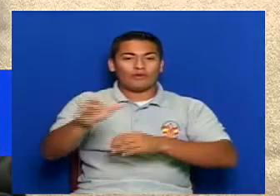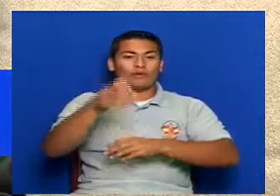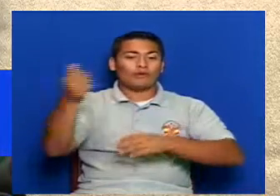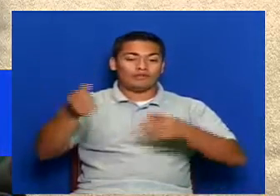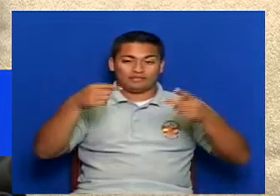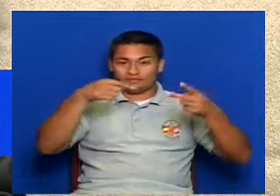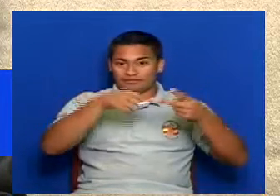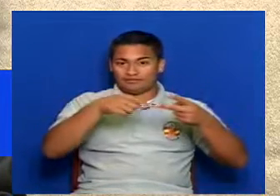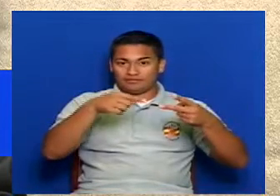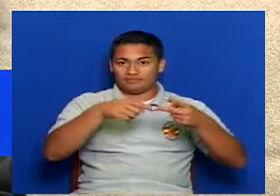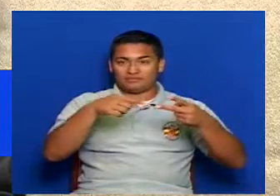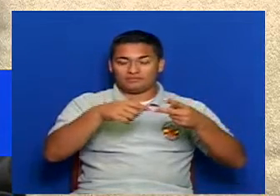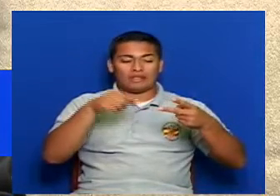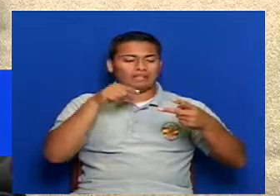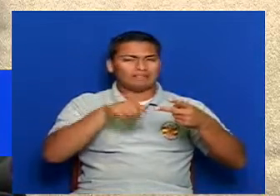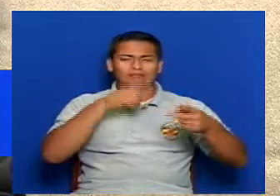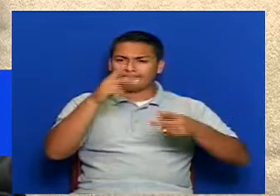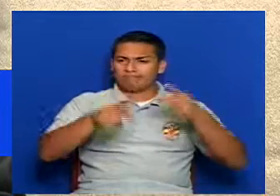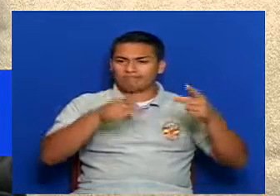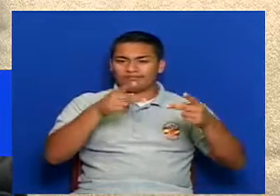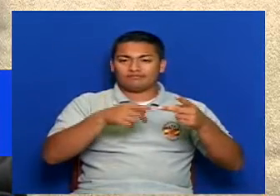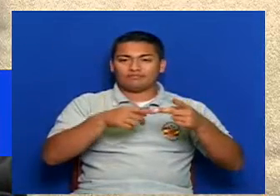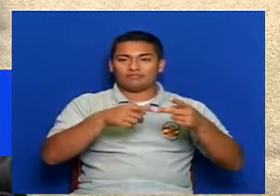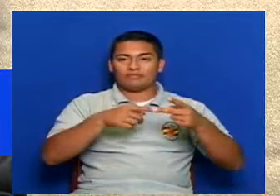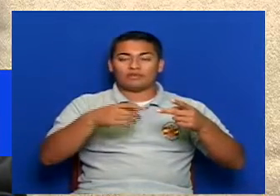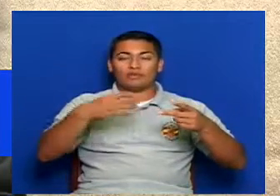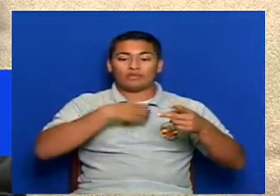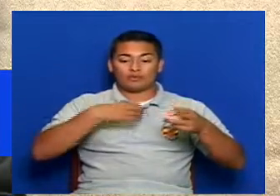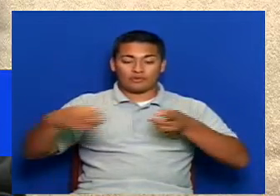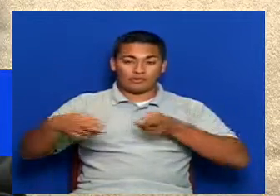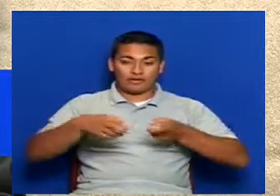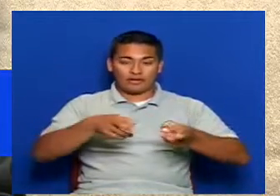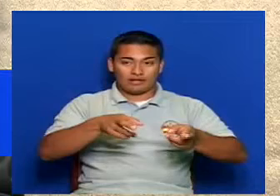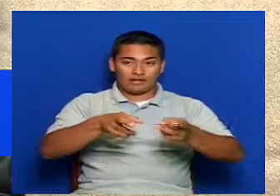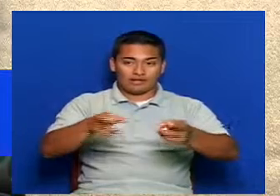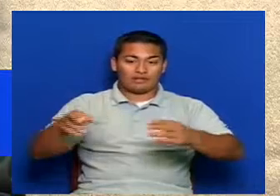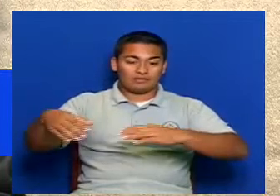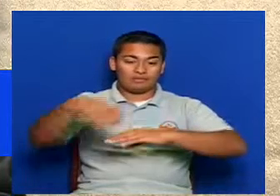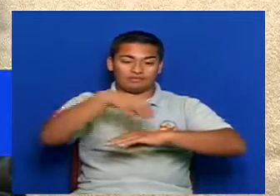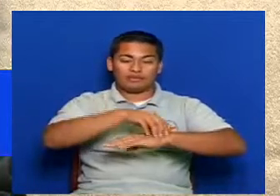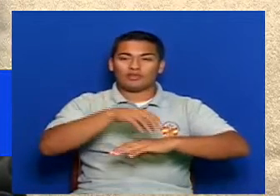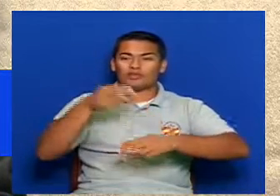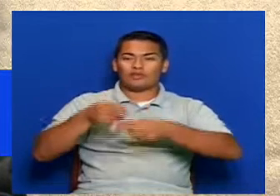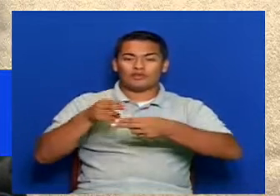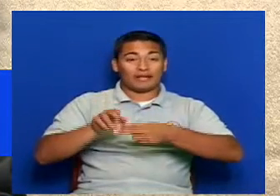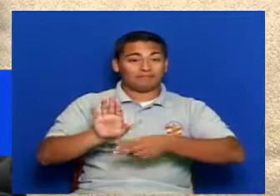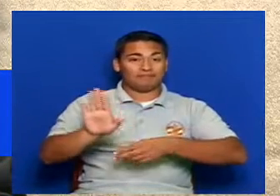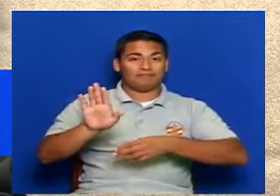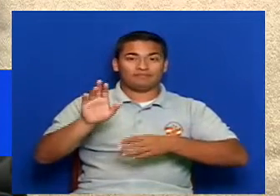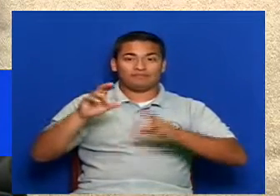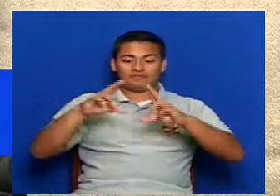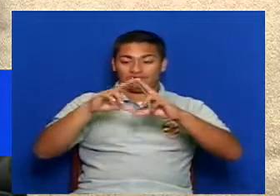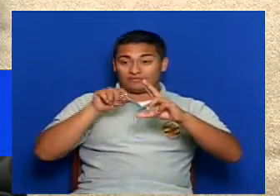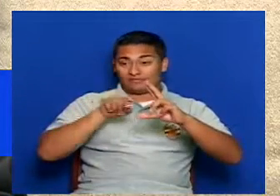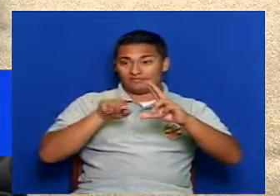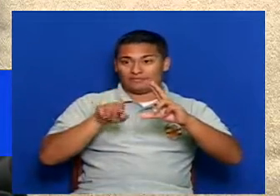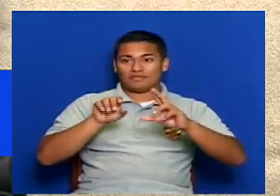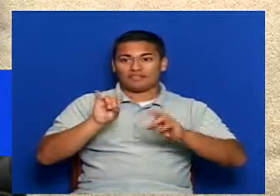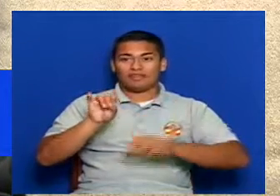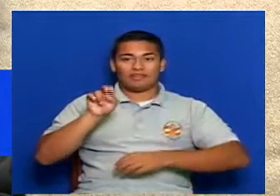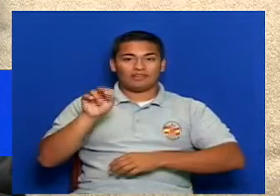reserva que está bastante intacta que es la reserva del río san juan por la reserva del indio maíz que es una reserva muy importante